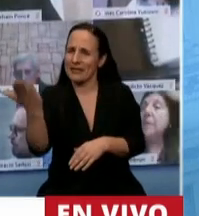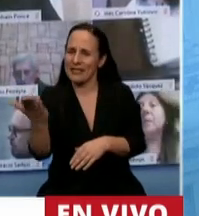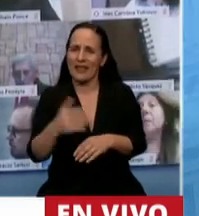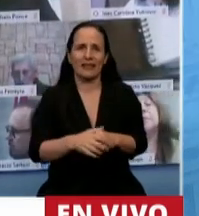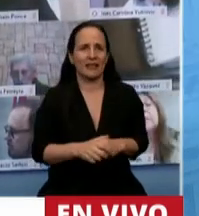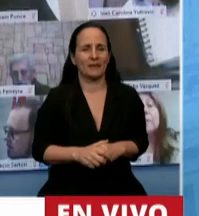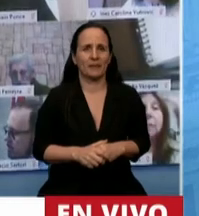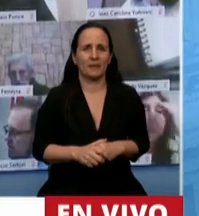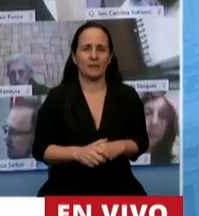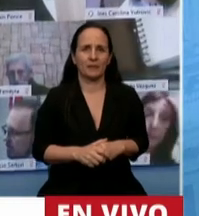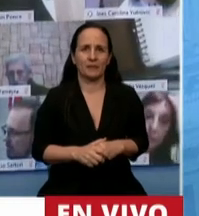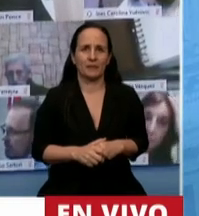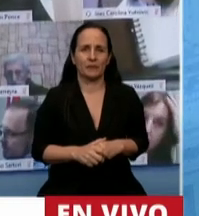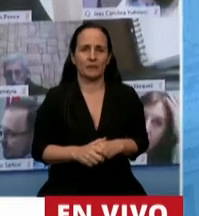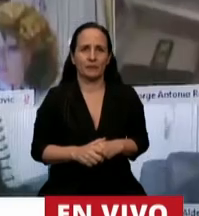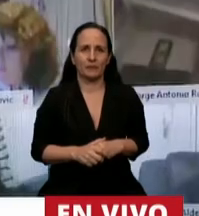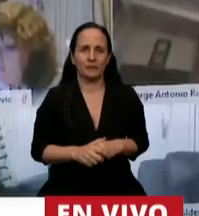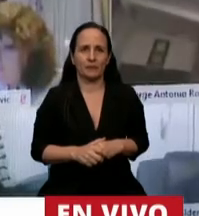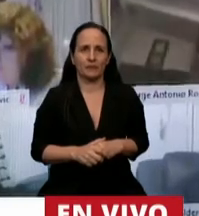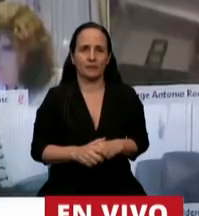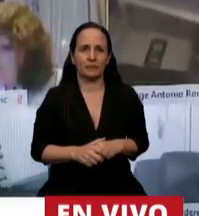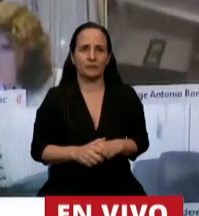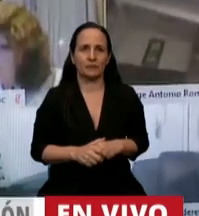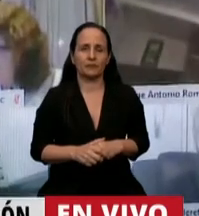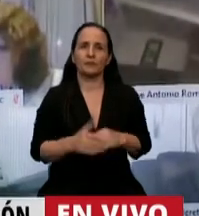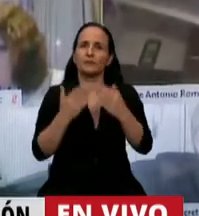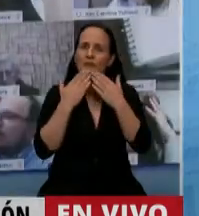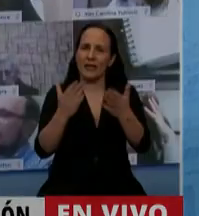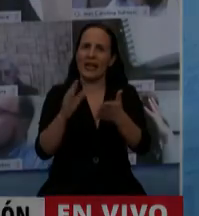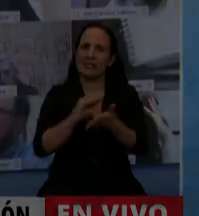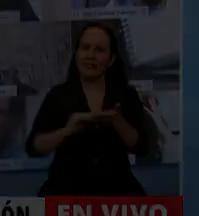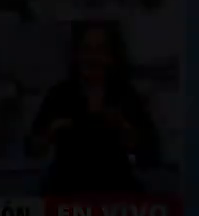presidente. Gracias, diputada Sant.